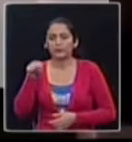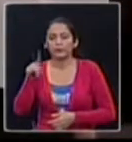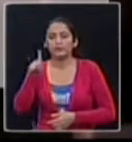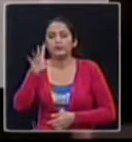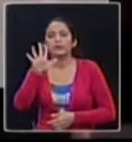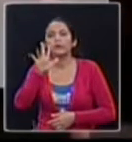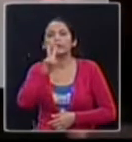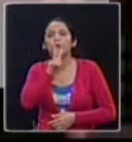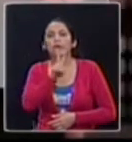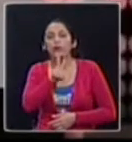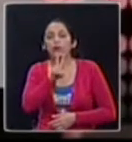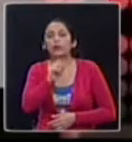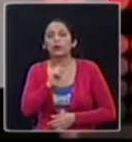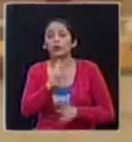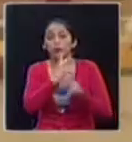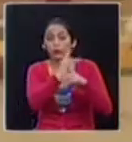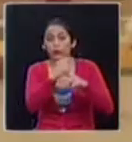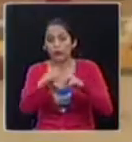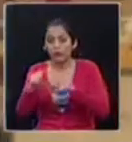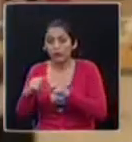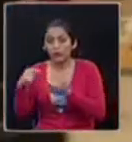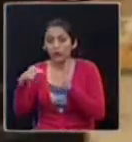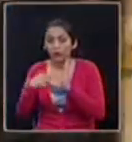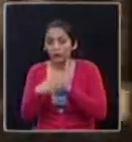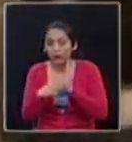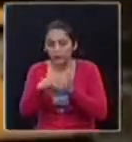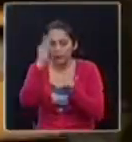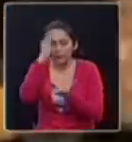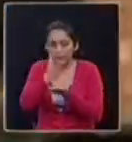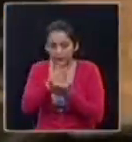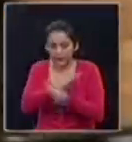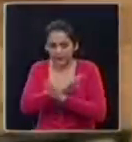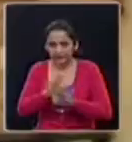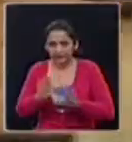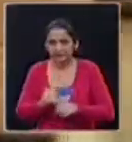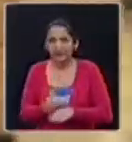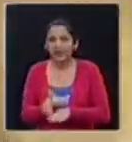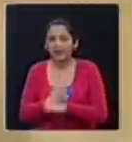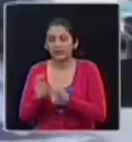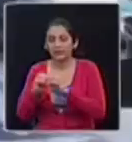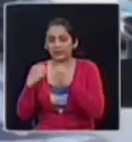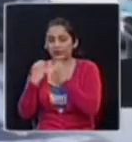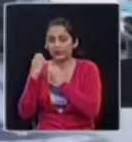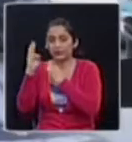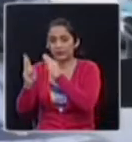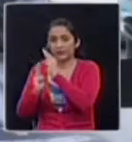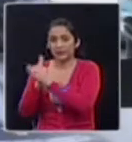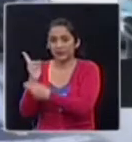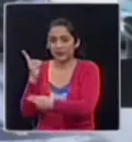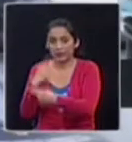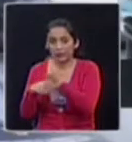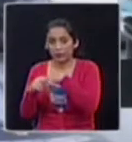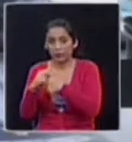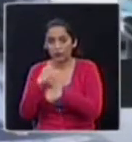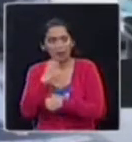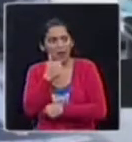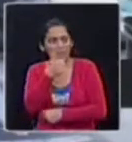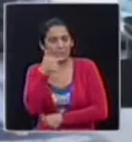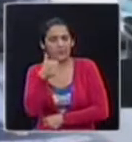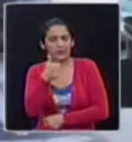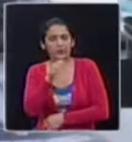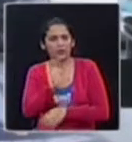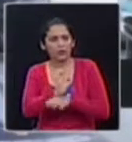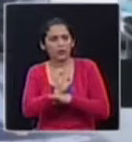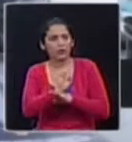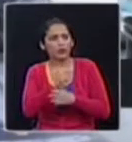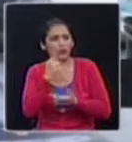estarán libres de estos impuestos, tal como lo aprobó la Organización Mundial del Comercio. El hecho de que Ecuador cumpla con eso, sobre todo